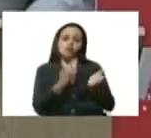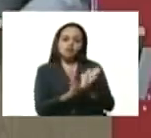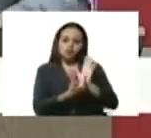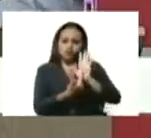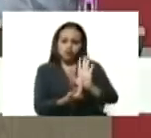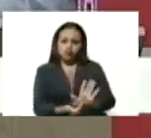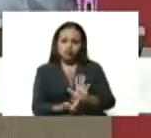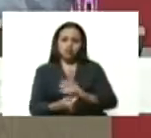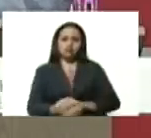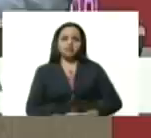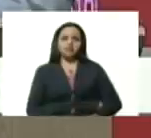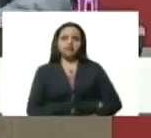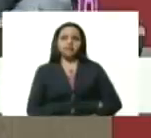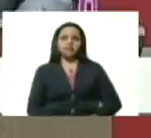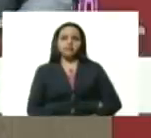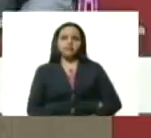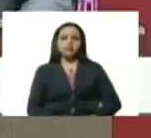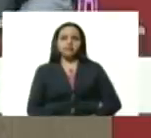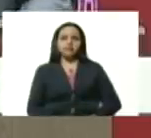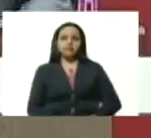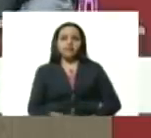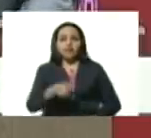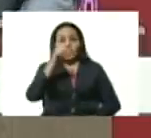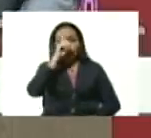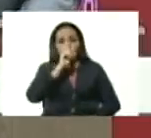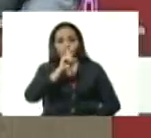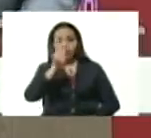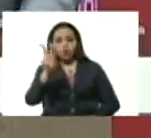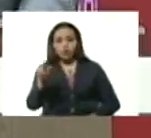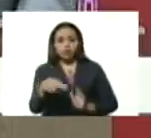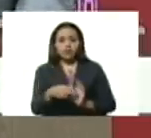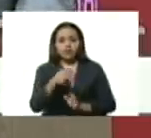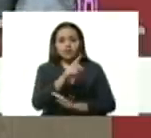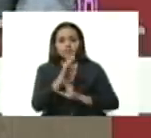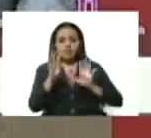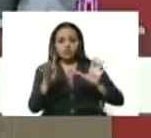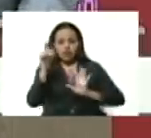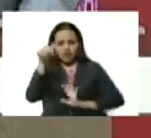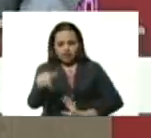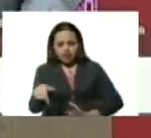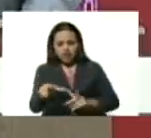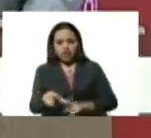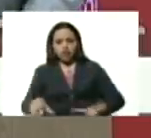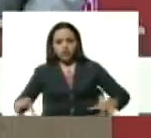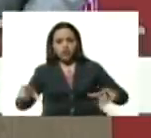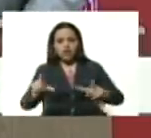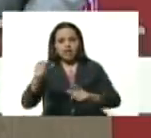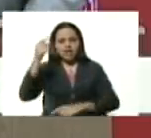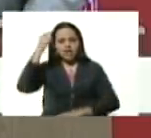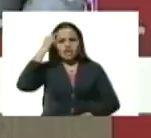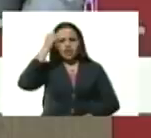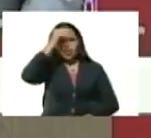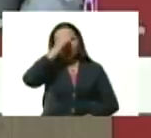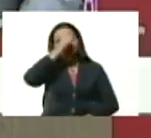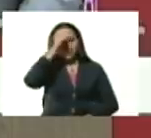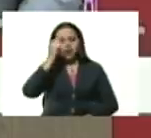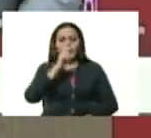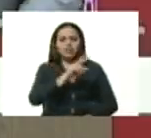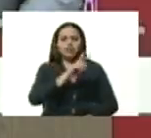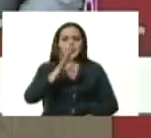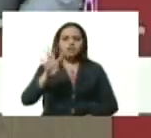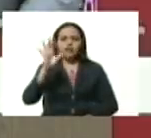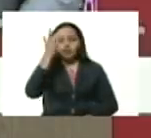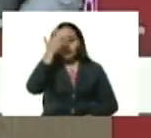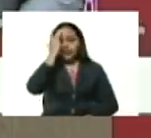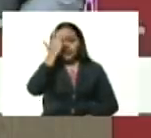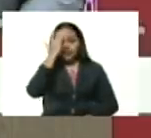presentamos. En el año 2019, en esta misma sala, el domingo 24 de febrero de